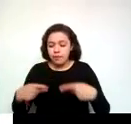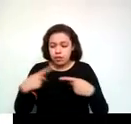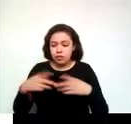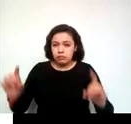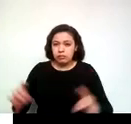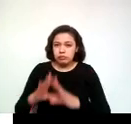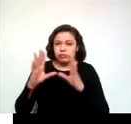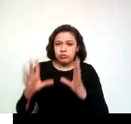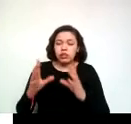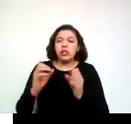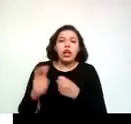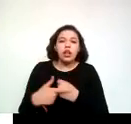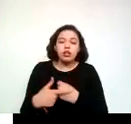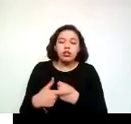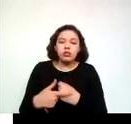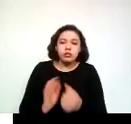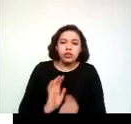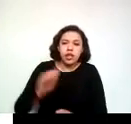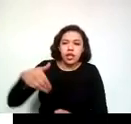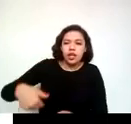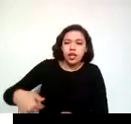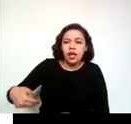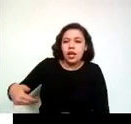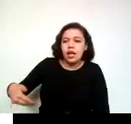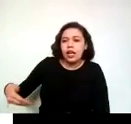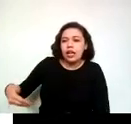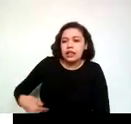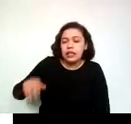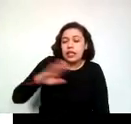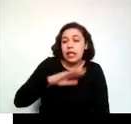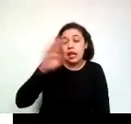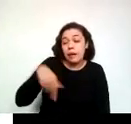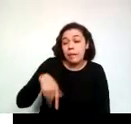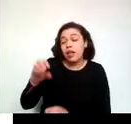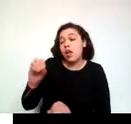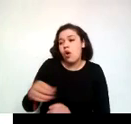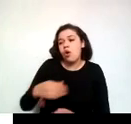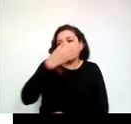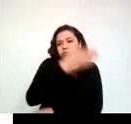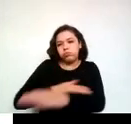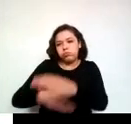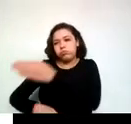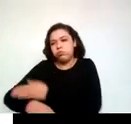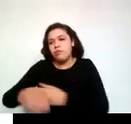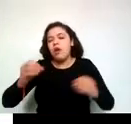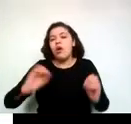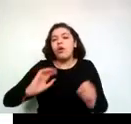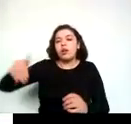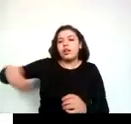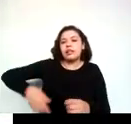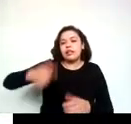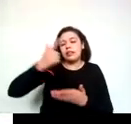siguientes? ¿Accidente que tenga como consecuencia la muerte, la pérdida de un miembro o una lesión grave? ¿Sí o